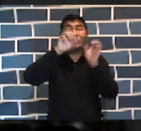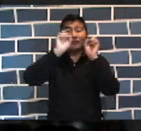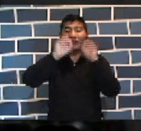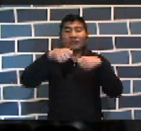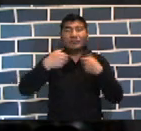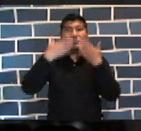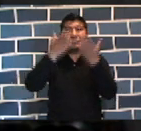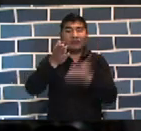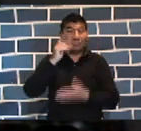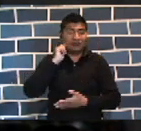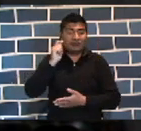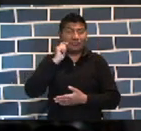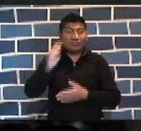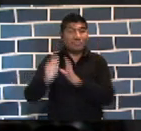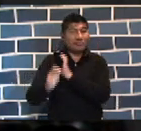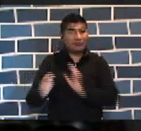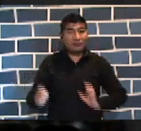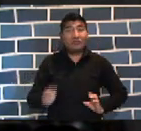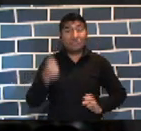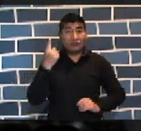dar testimonio de Cristo.